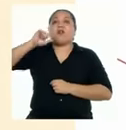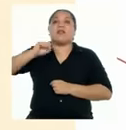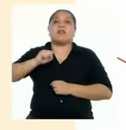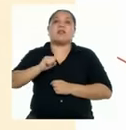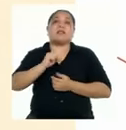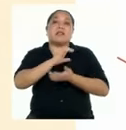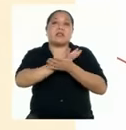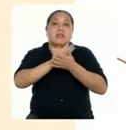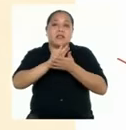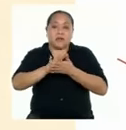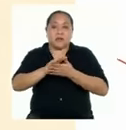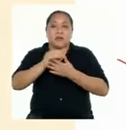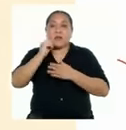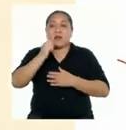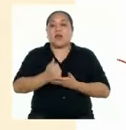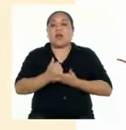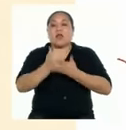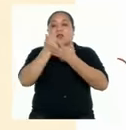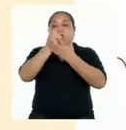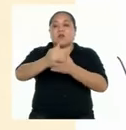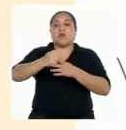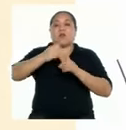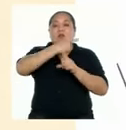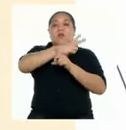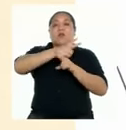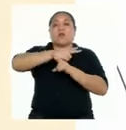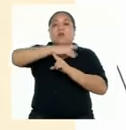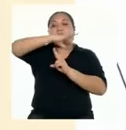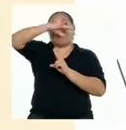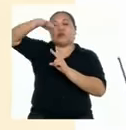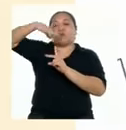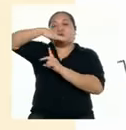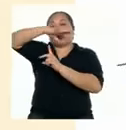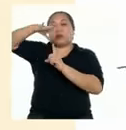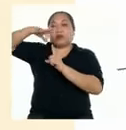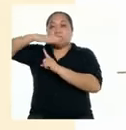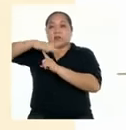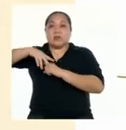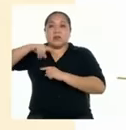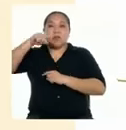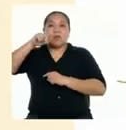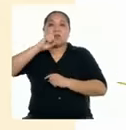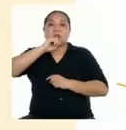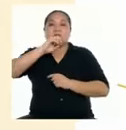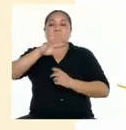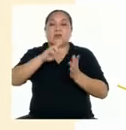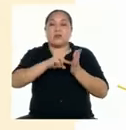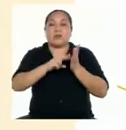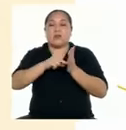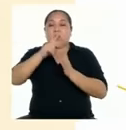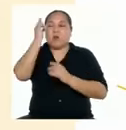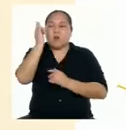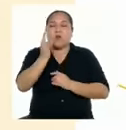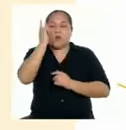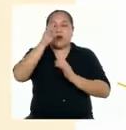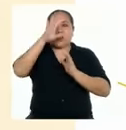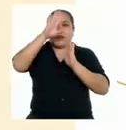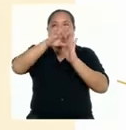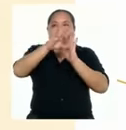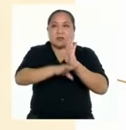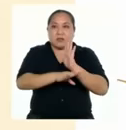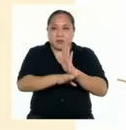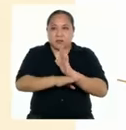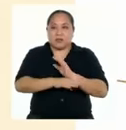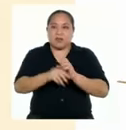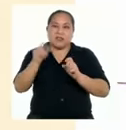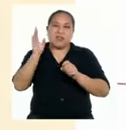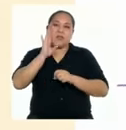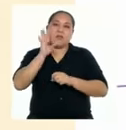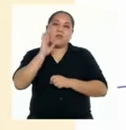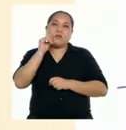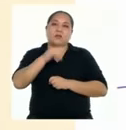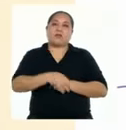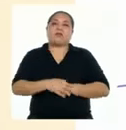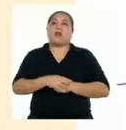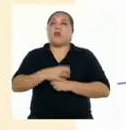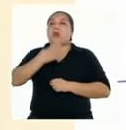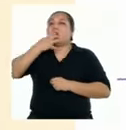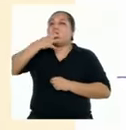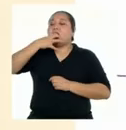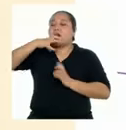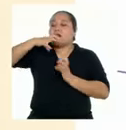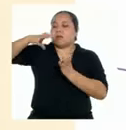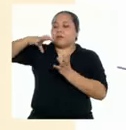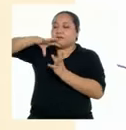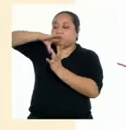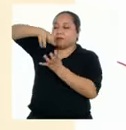limpia que contribuyan al cuidado del ambiente, se refiere a que es urgente reducir la contaminación por los gases de efecto invernadero. El